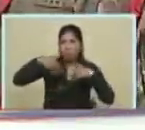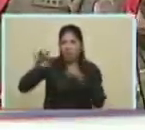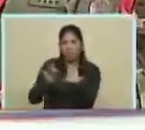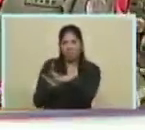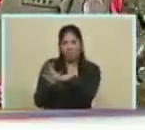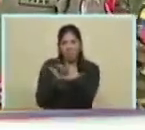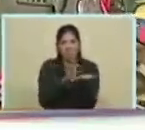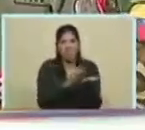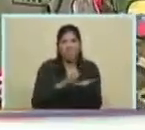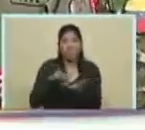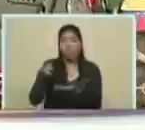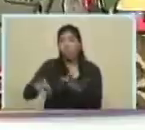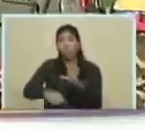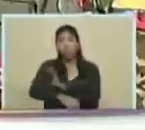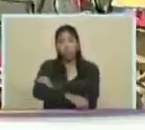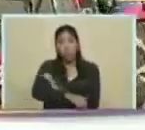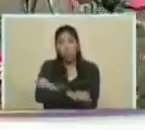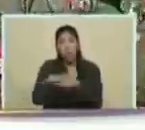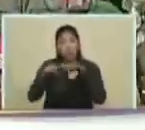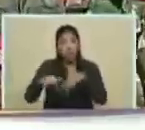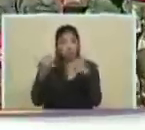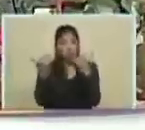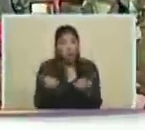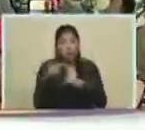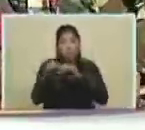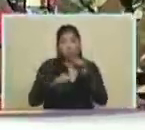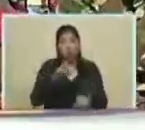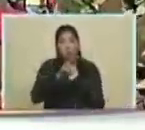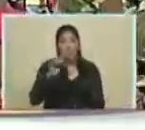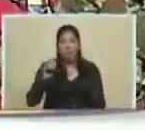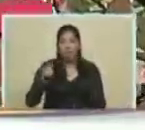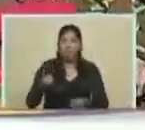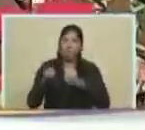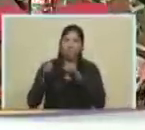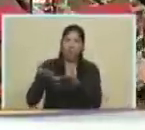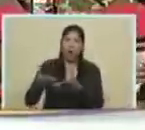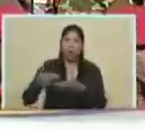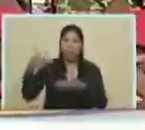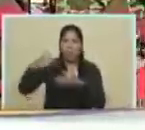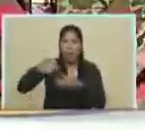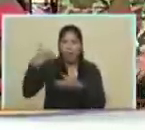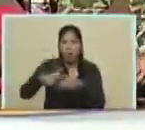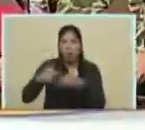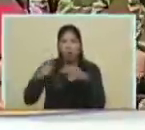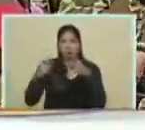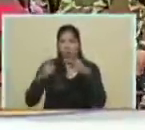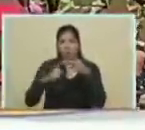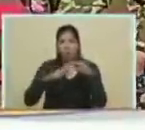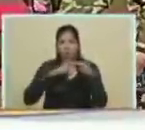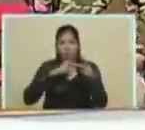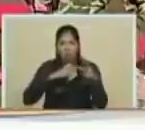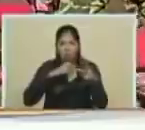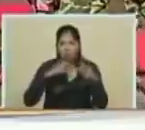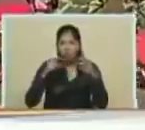la oligarquía corrupta del siglo XX entregó el petróleo y las riquezas nacionales